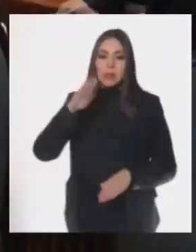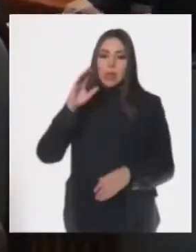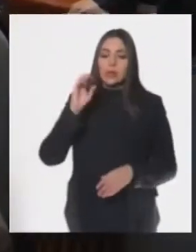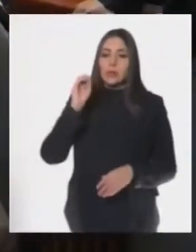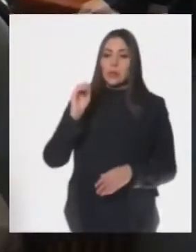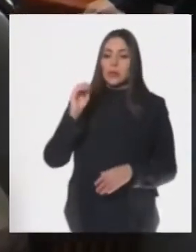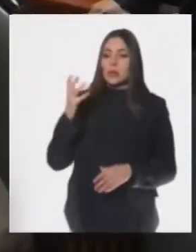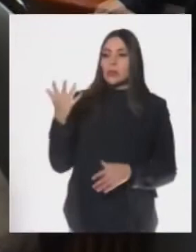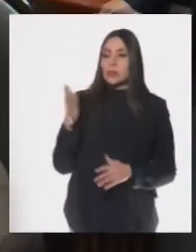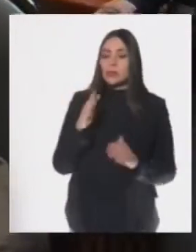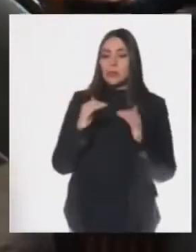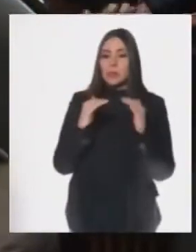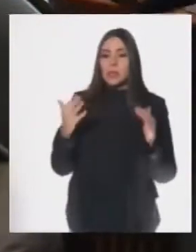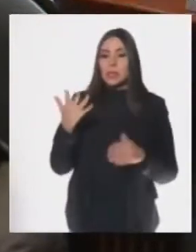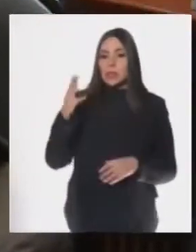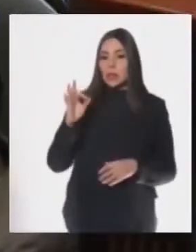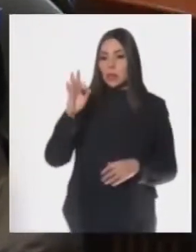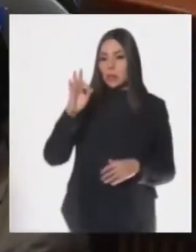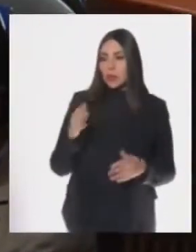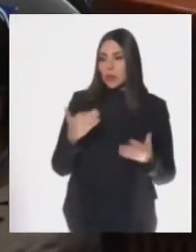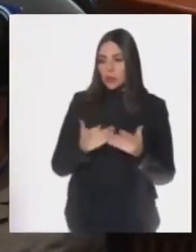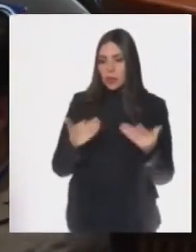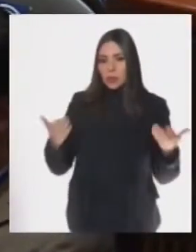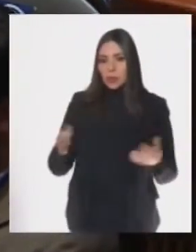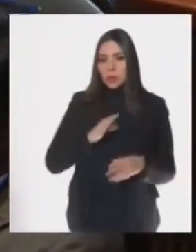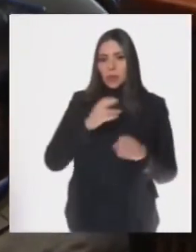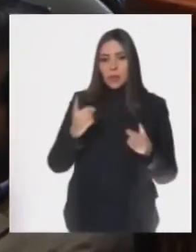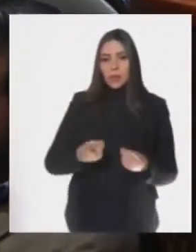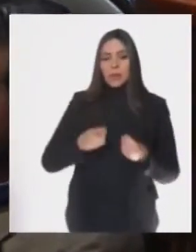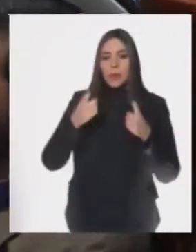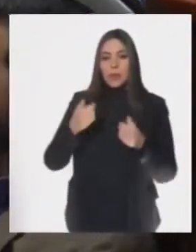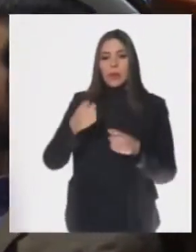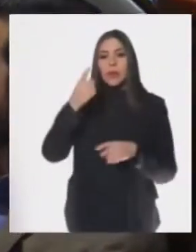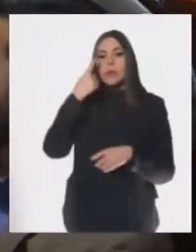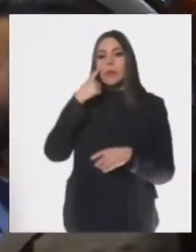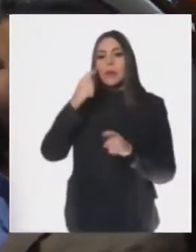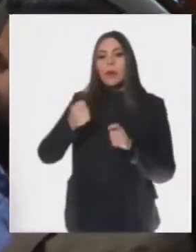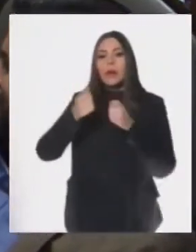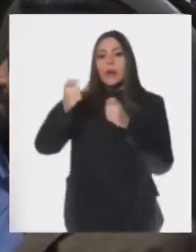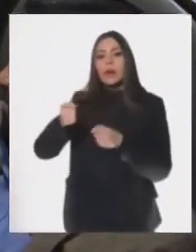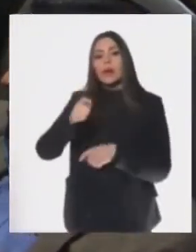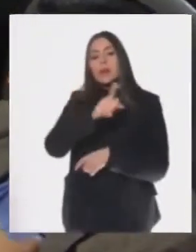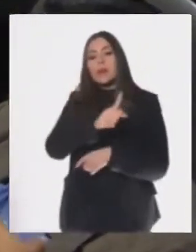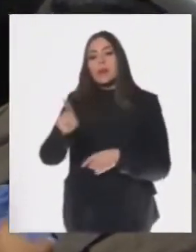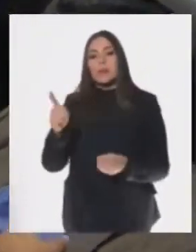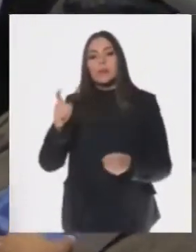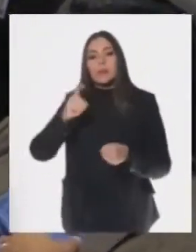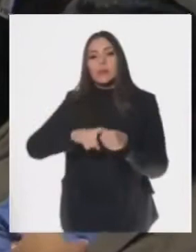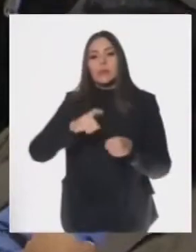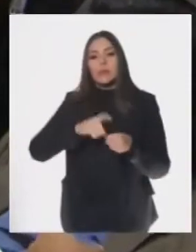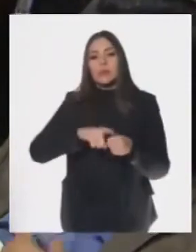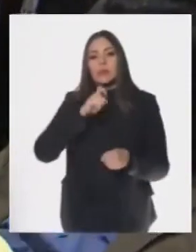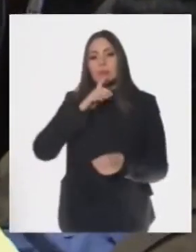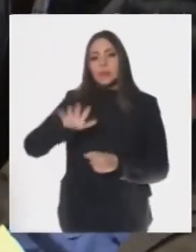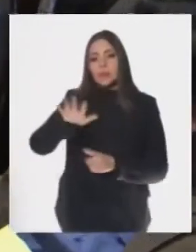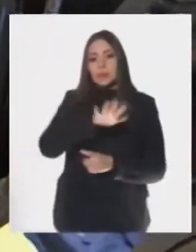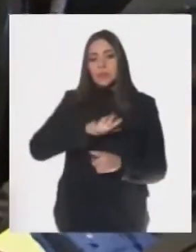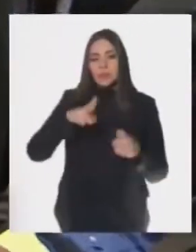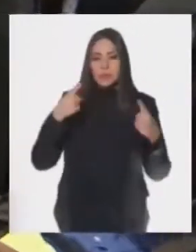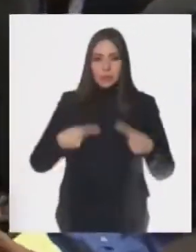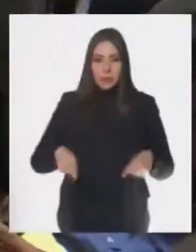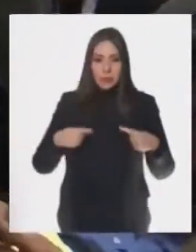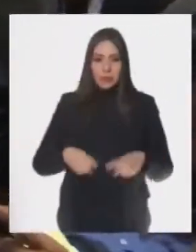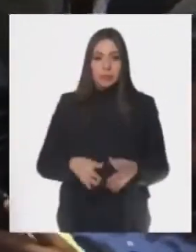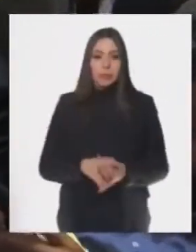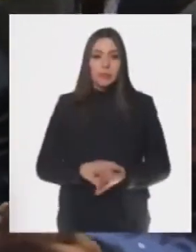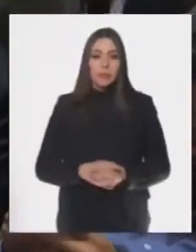al 5% de las tierras ejidales para enajenar en favor de alguno de los miembros del núcleo de la población.